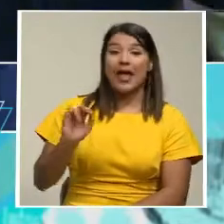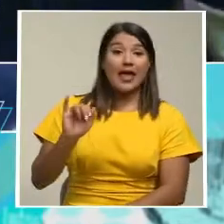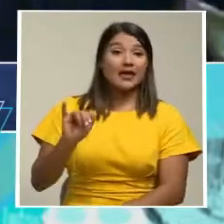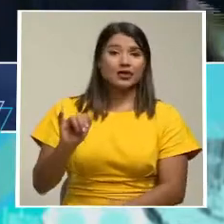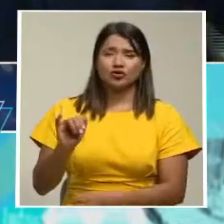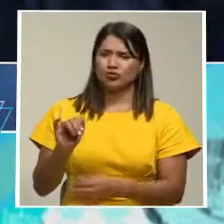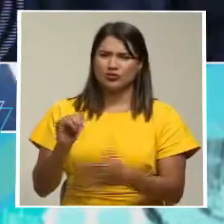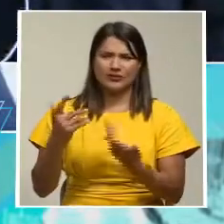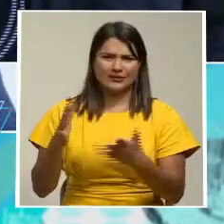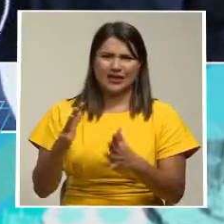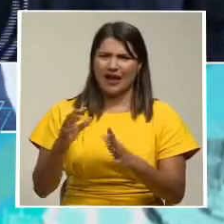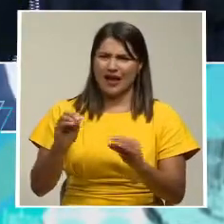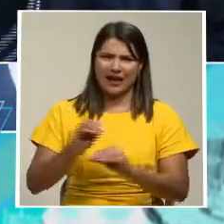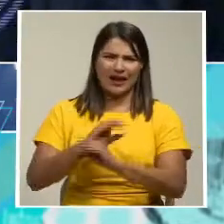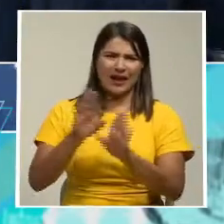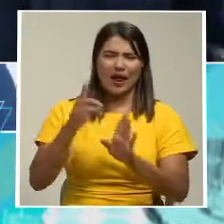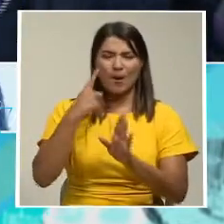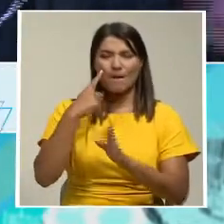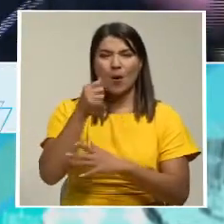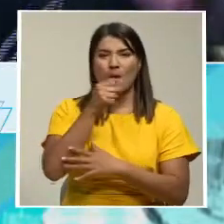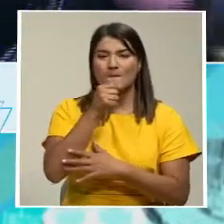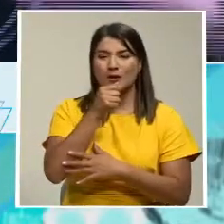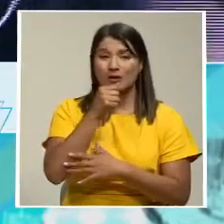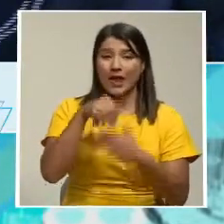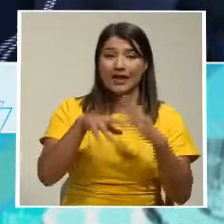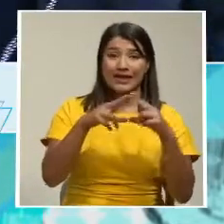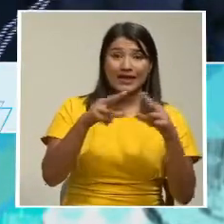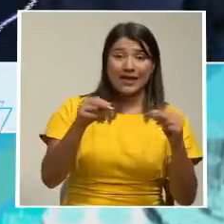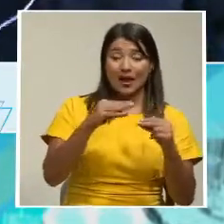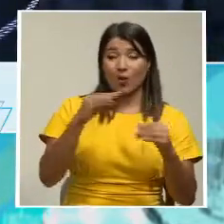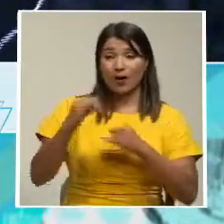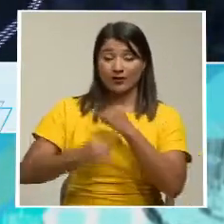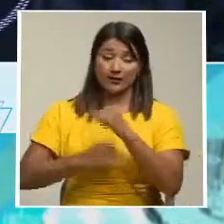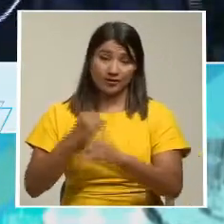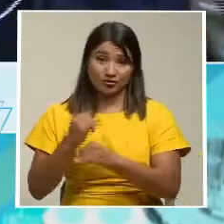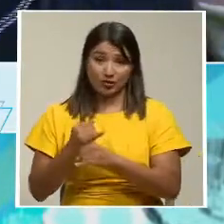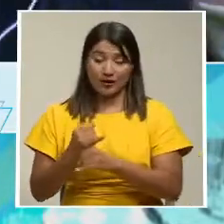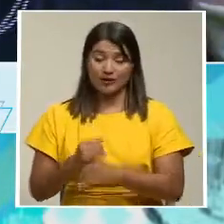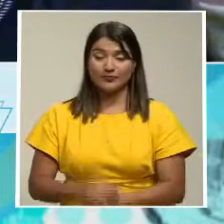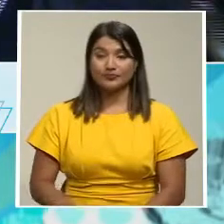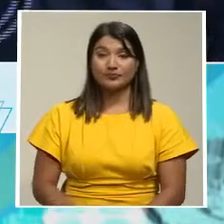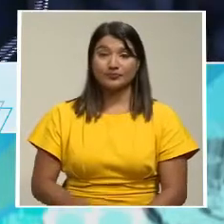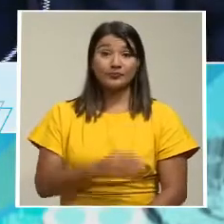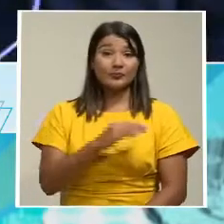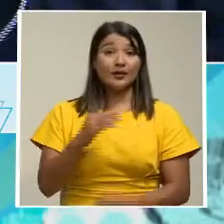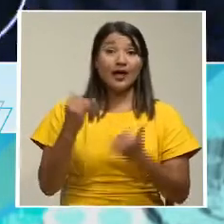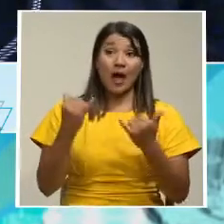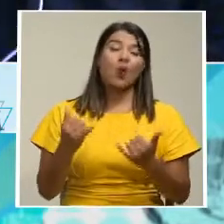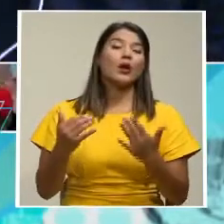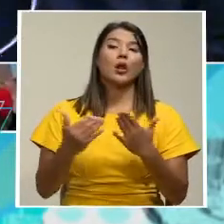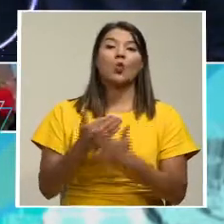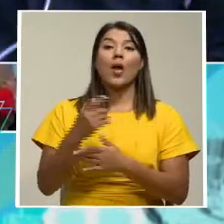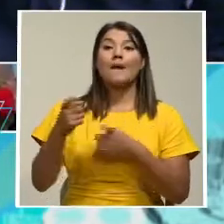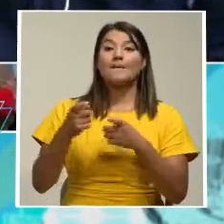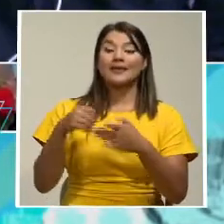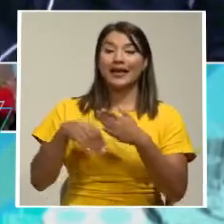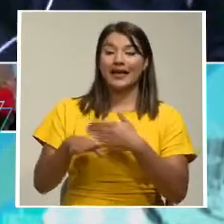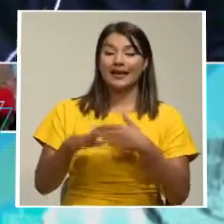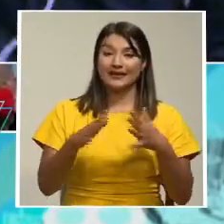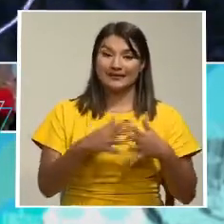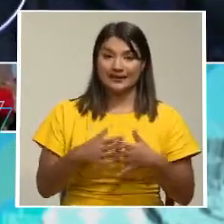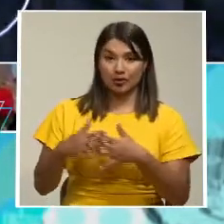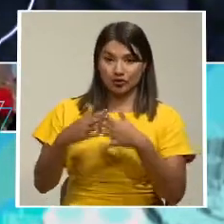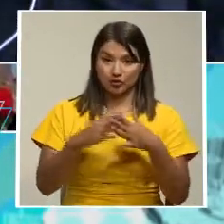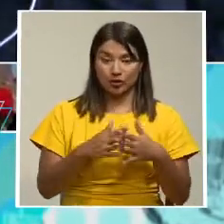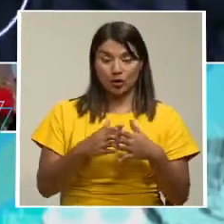muy bien documentado por la prensa, tanto en Nicaragua como a nivel internacional. Ahora que hay una nueva administración en Estados Unidos, del